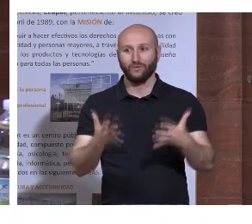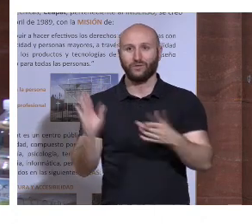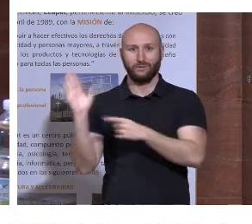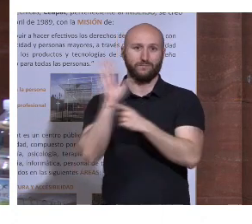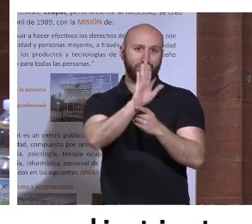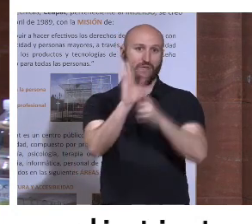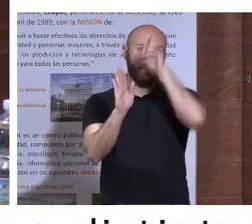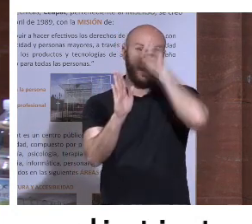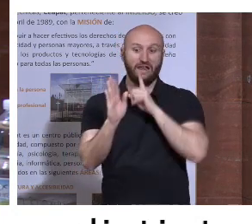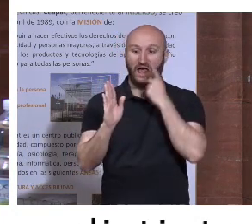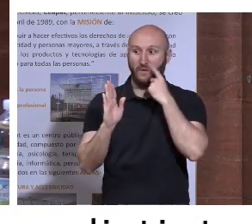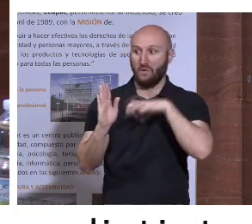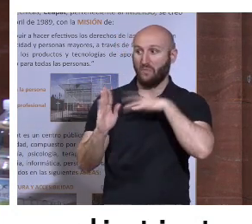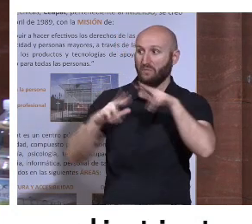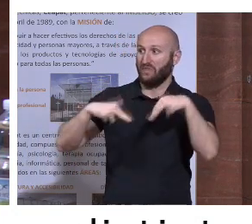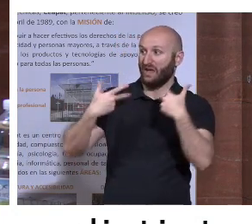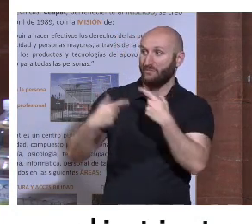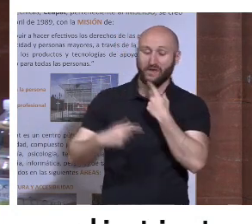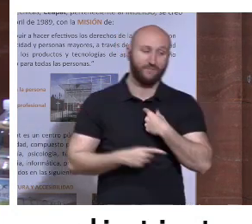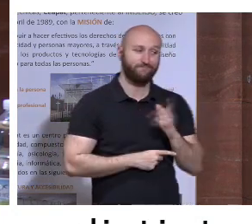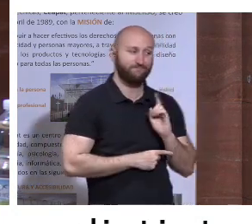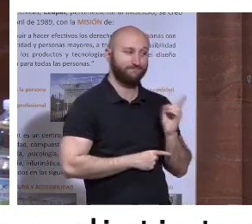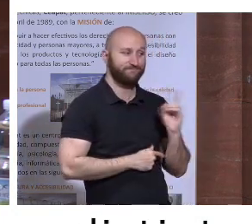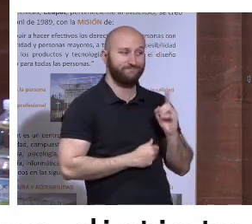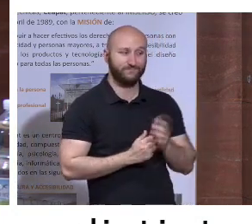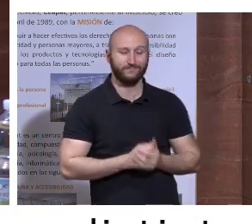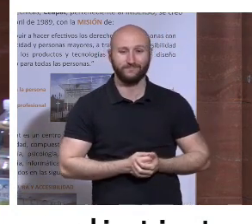que no sé si voy a poder, ¿no? Dicen que no.